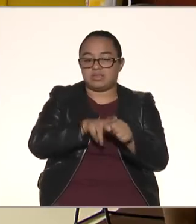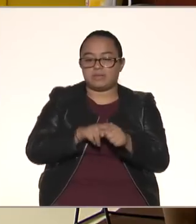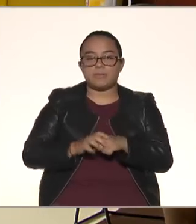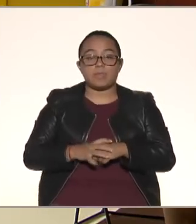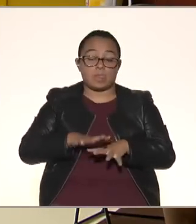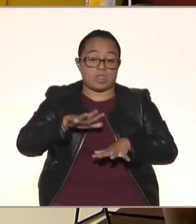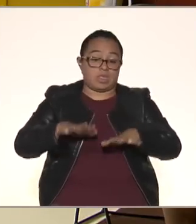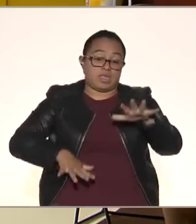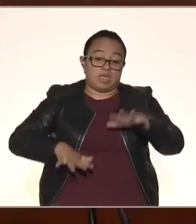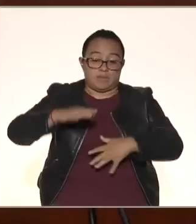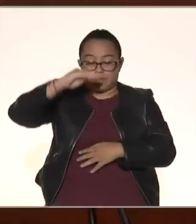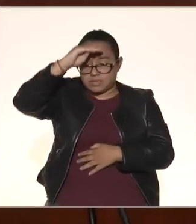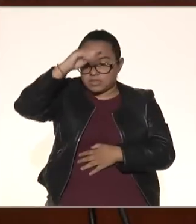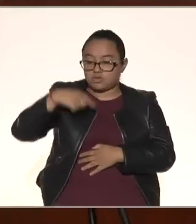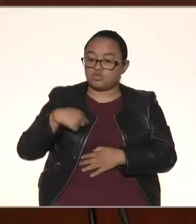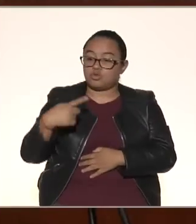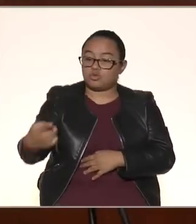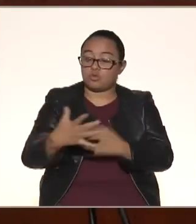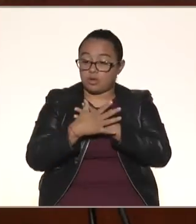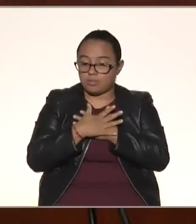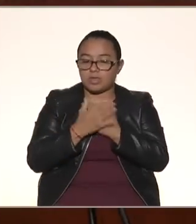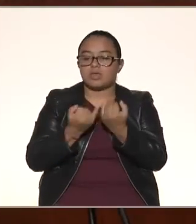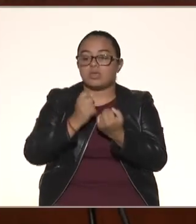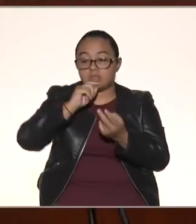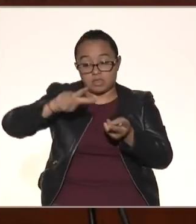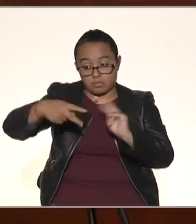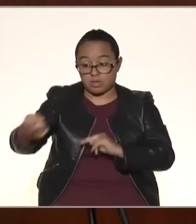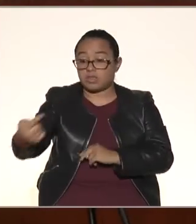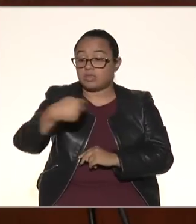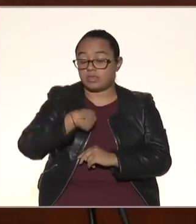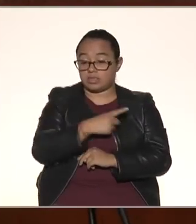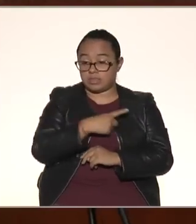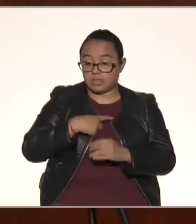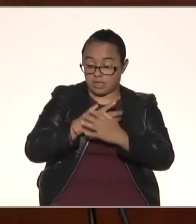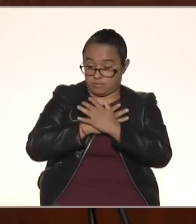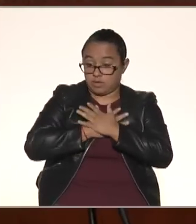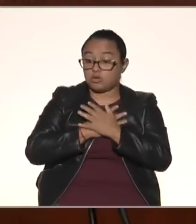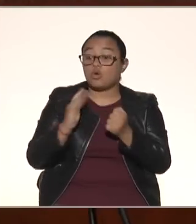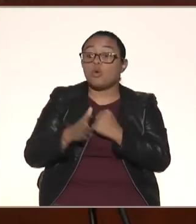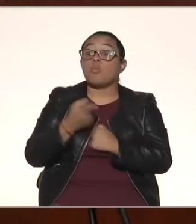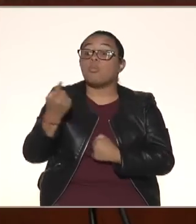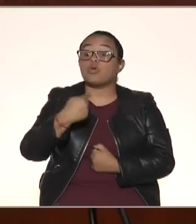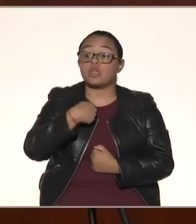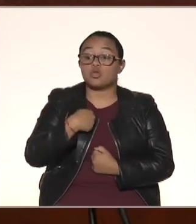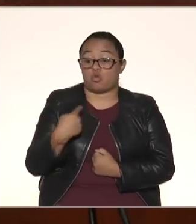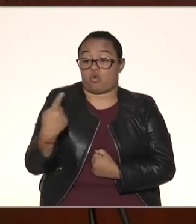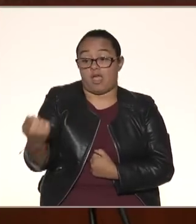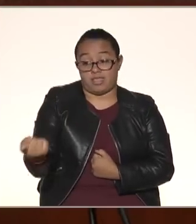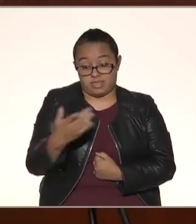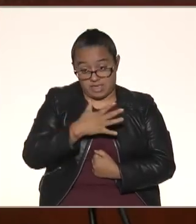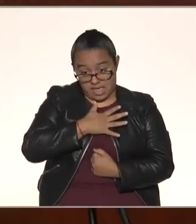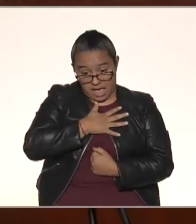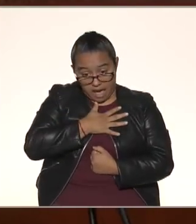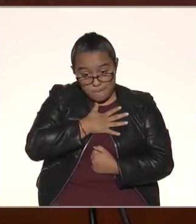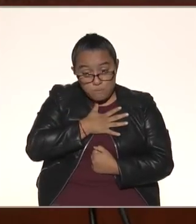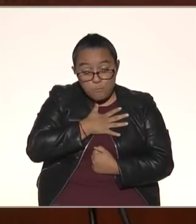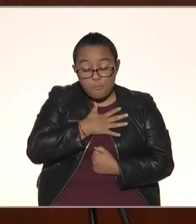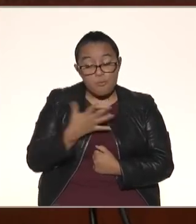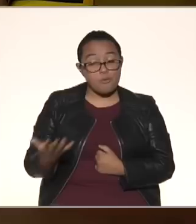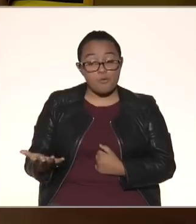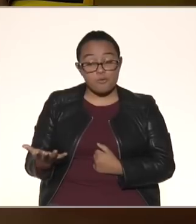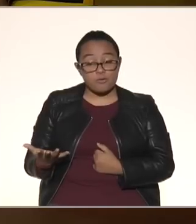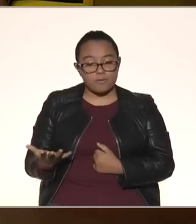pensamos que te amo, entonces me tienes que corresponder, porque te amo, o sea, ojo, te estoy amando, pero